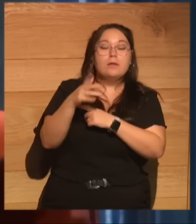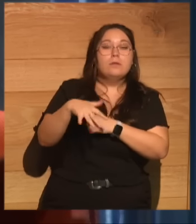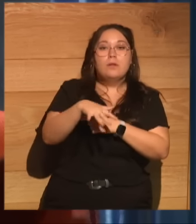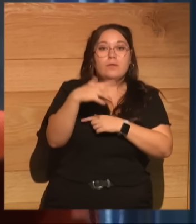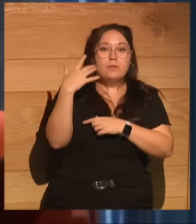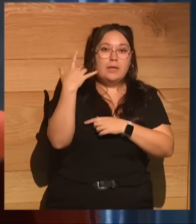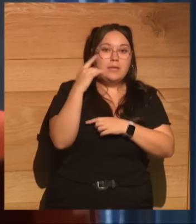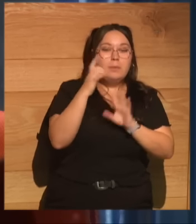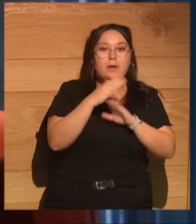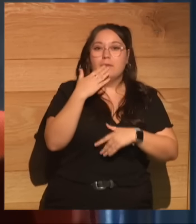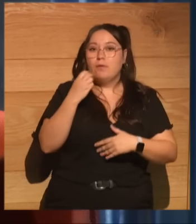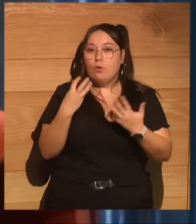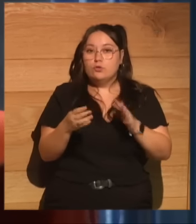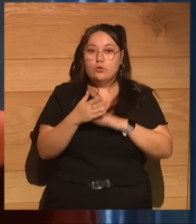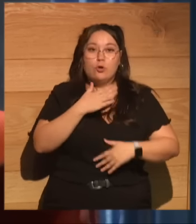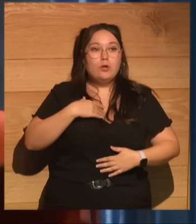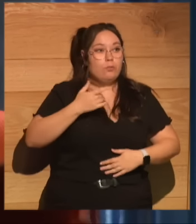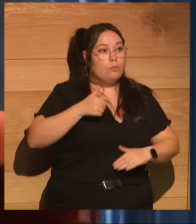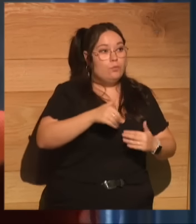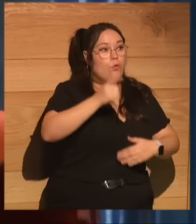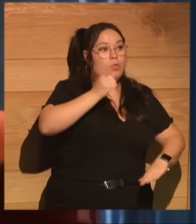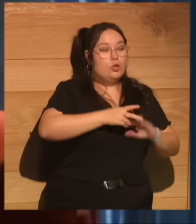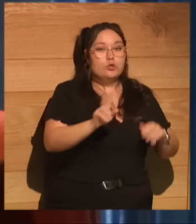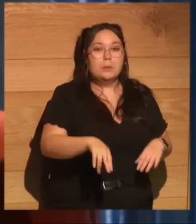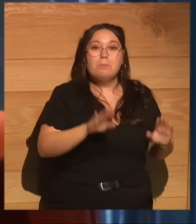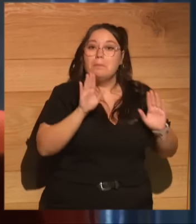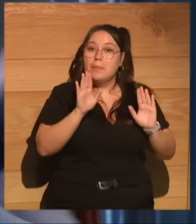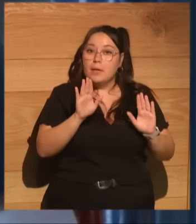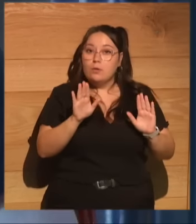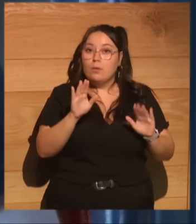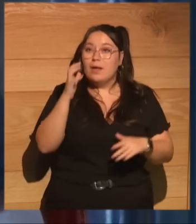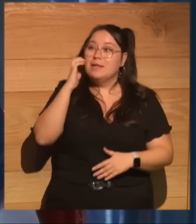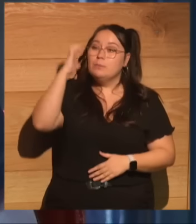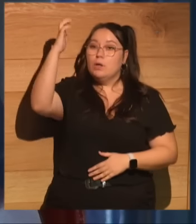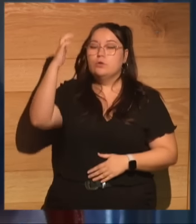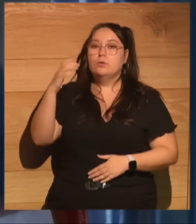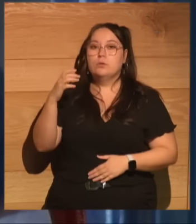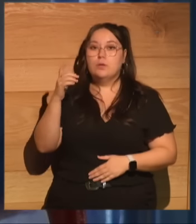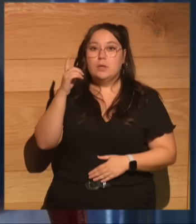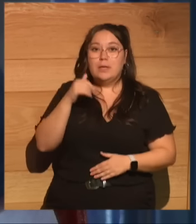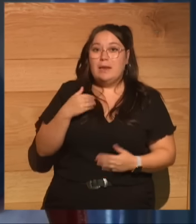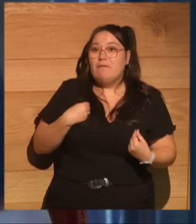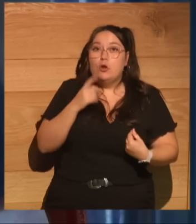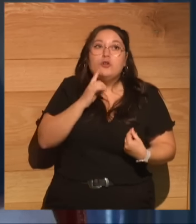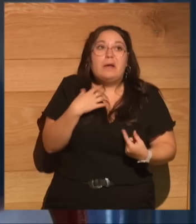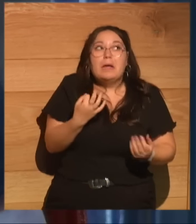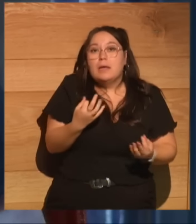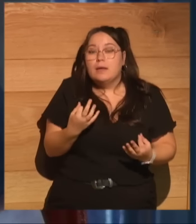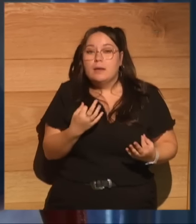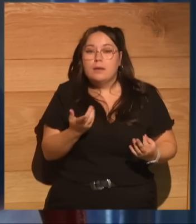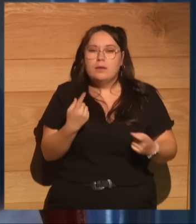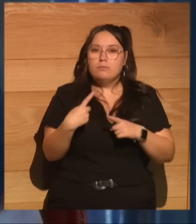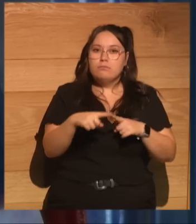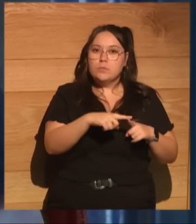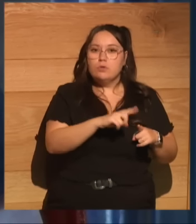con 8 años, y dice, yo quiero ser director. Uh-huh. Pero a Tim Burton, que no sabía lo que quería ser en la vida, las